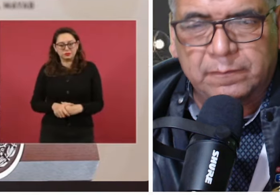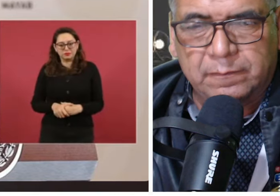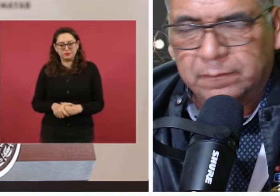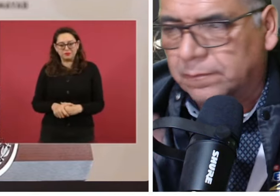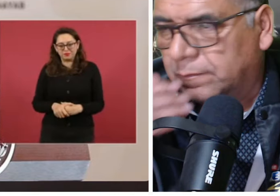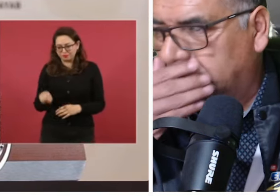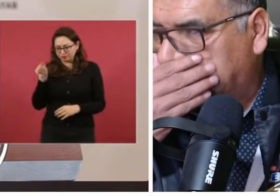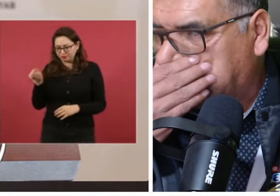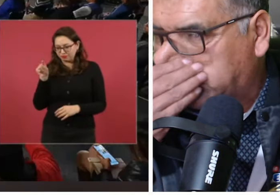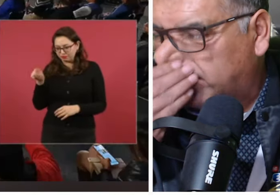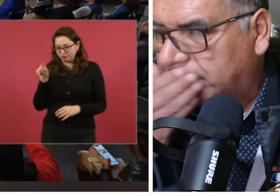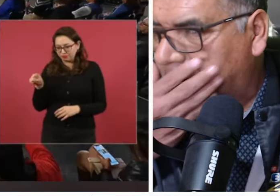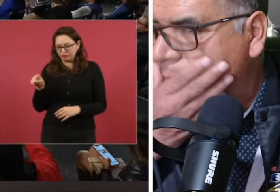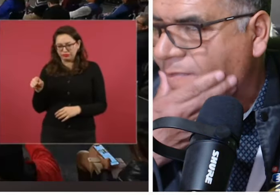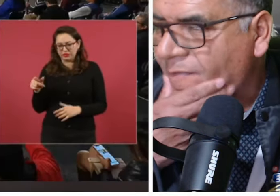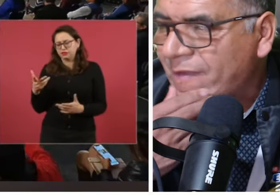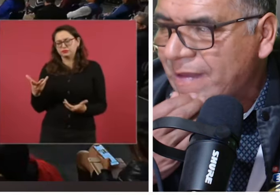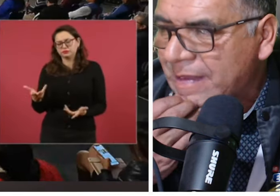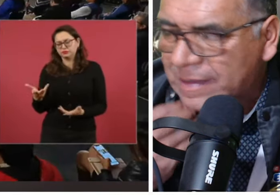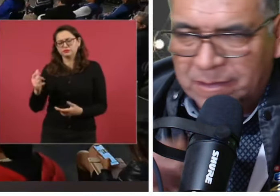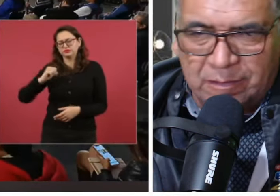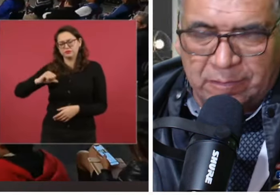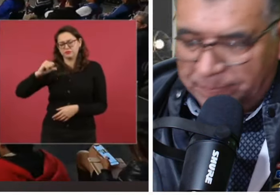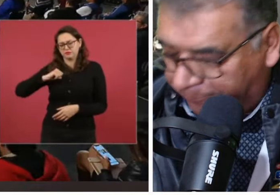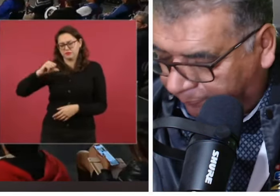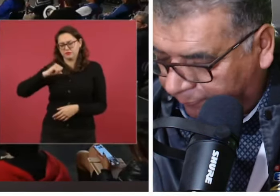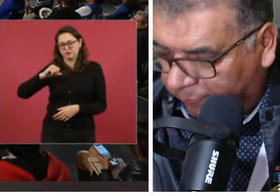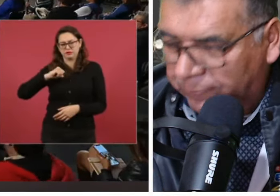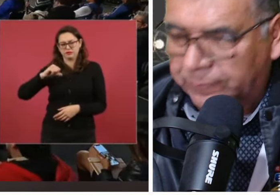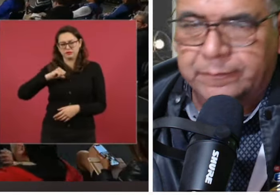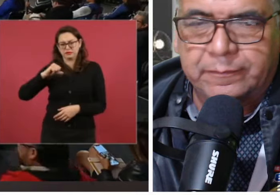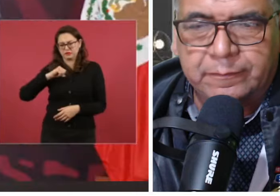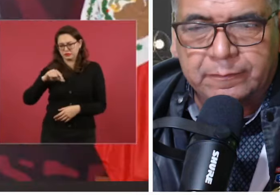como un, es místico, y tiene como un imán,